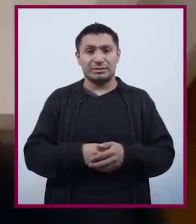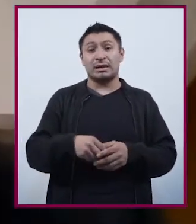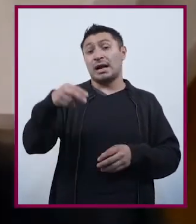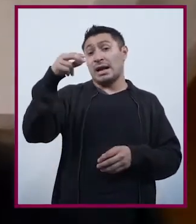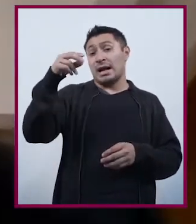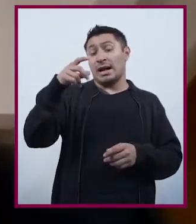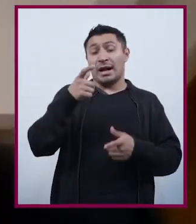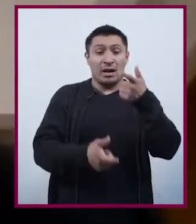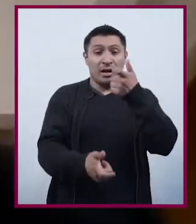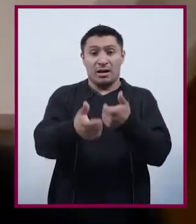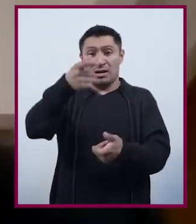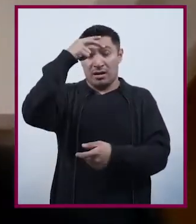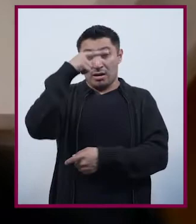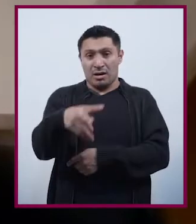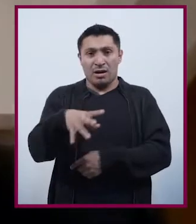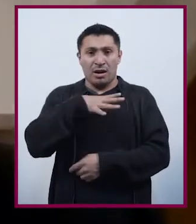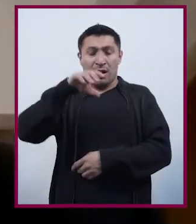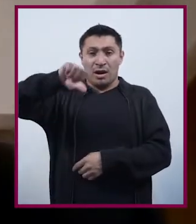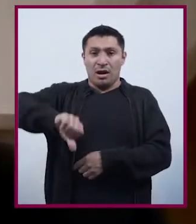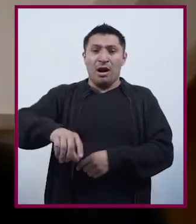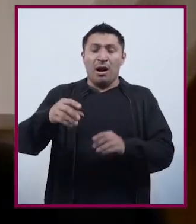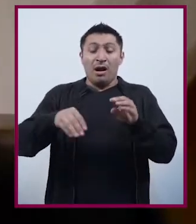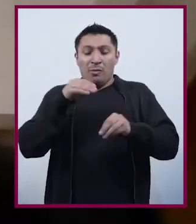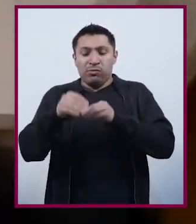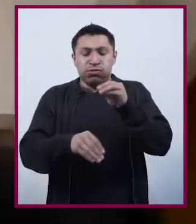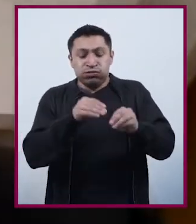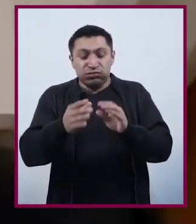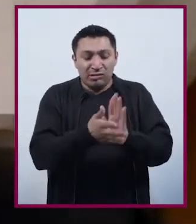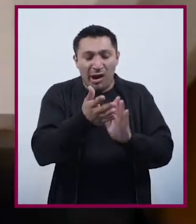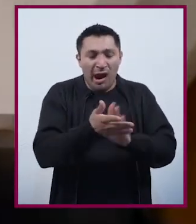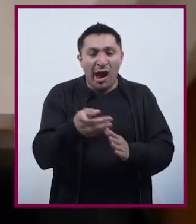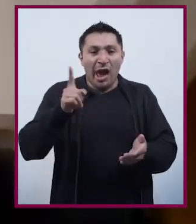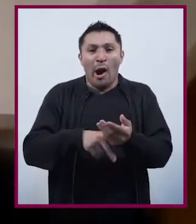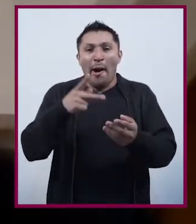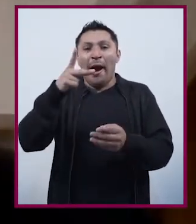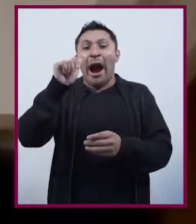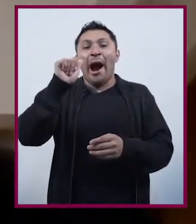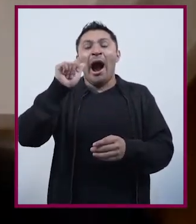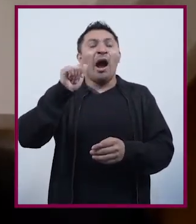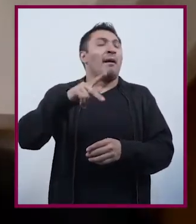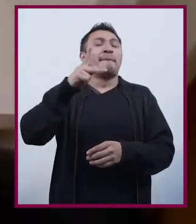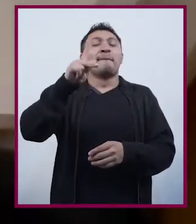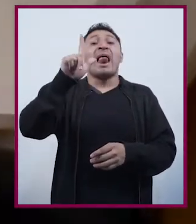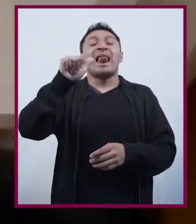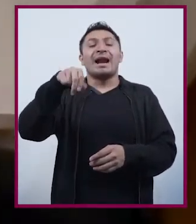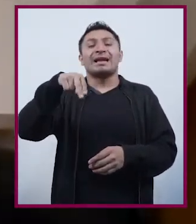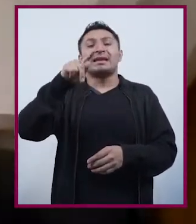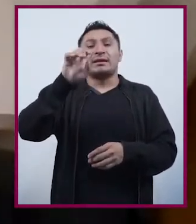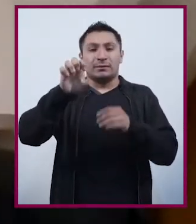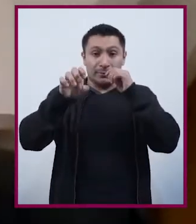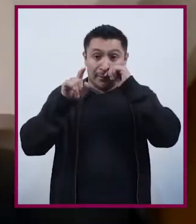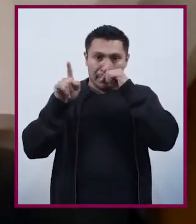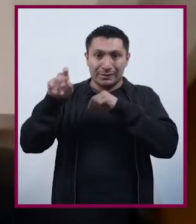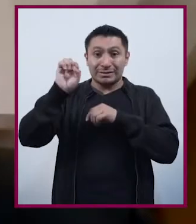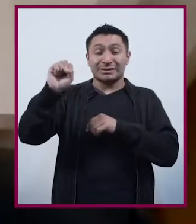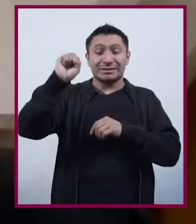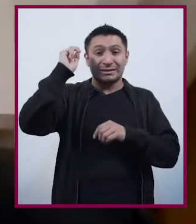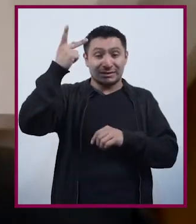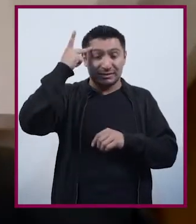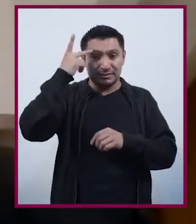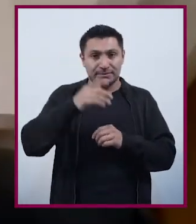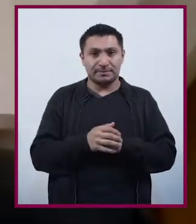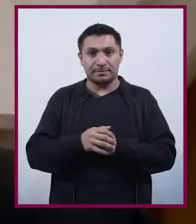monedas mexicanas al día de hoy se producen en una planta que tiene la Casa de Moneda de México en San